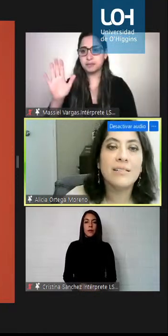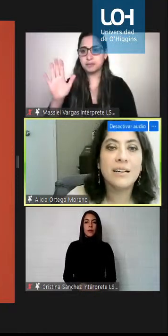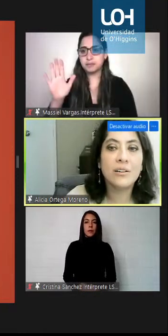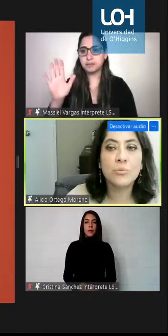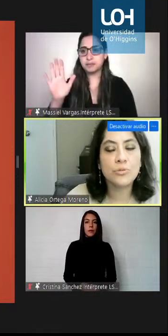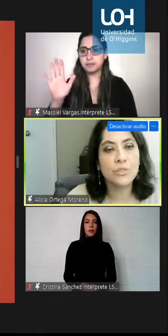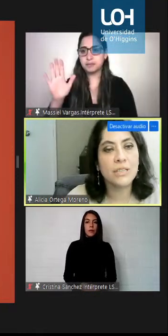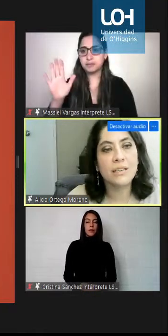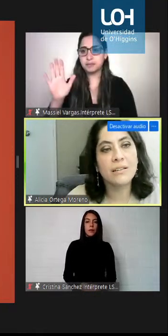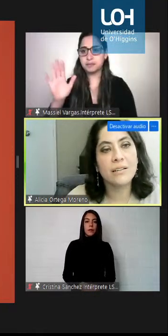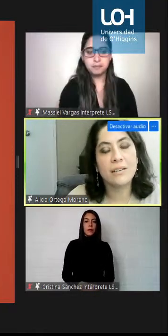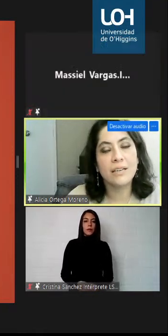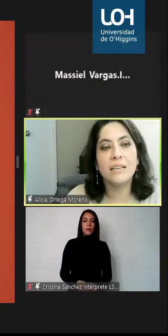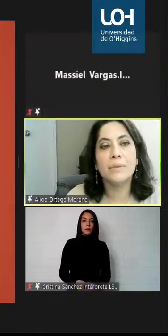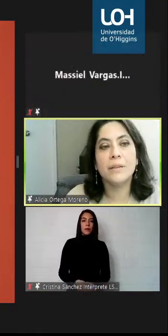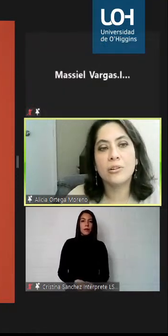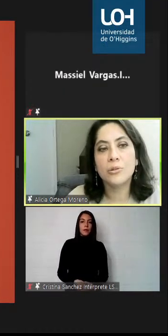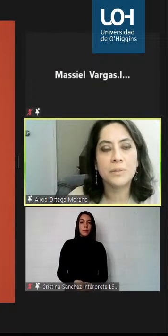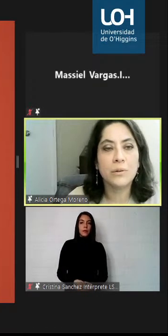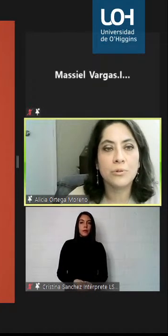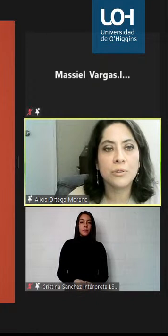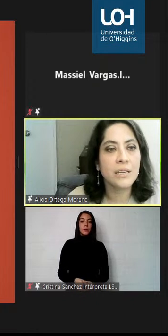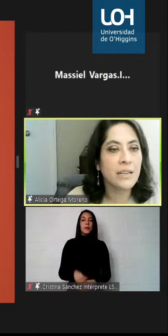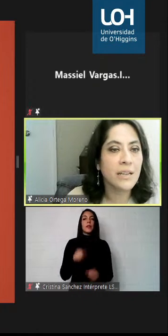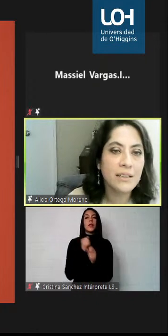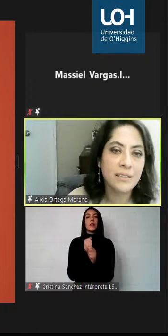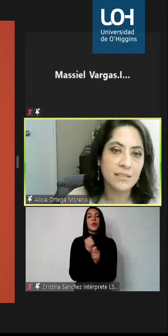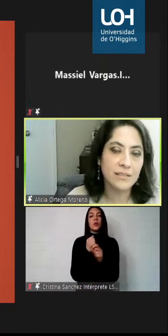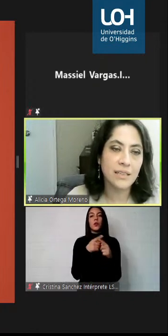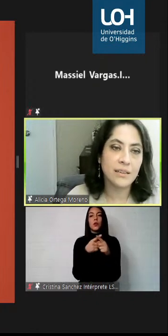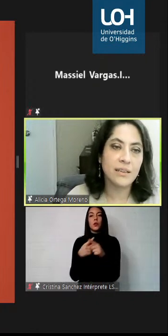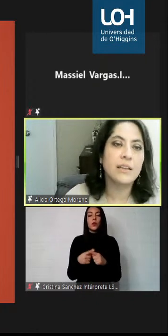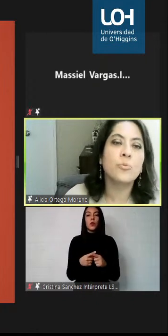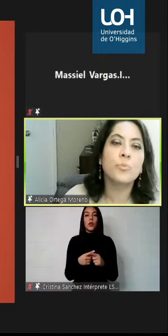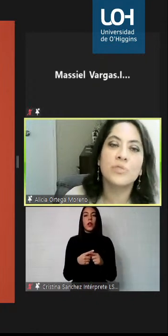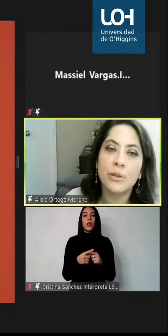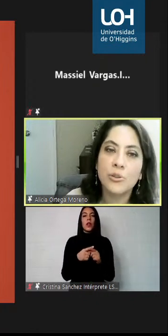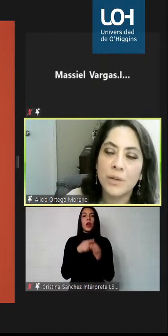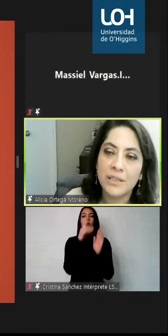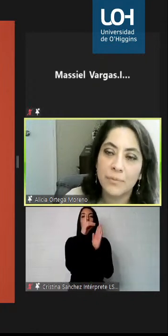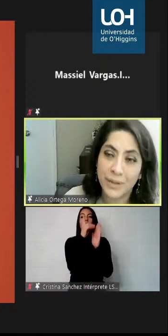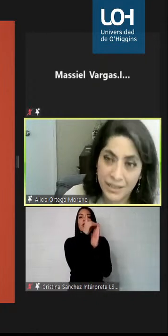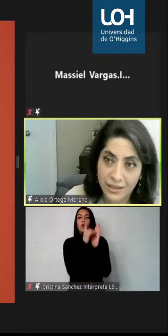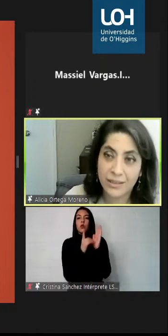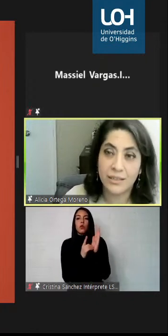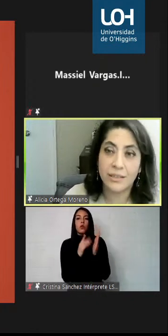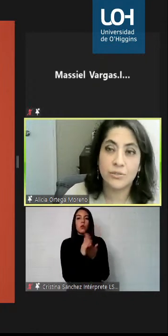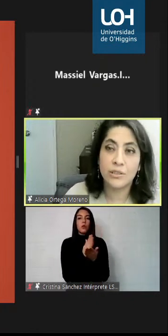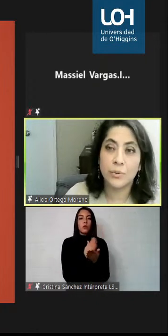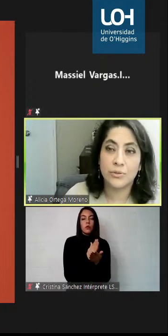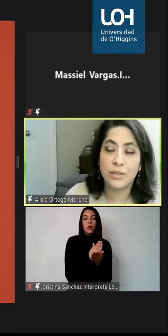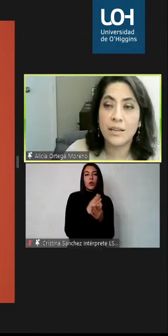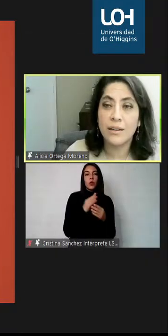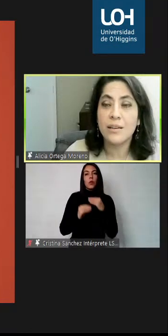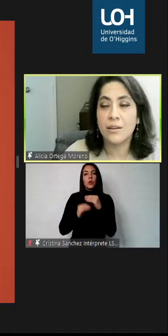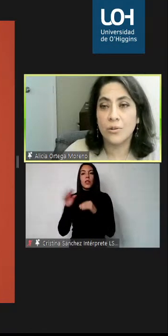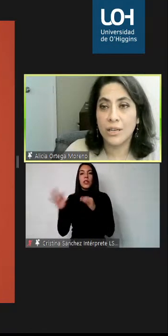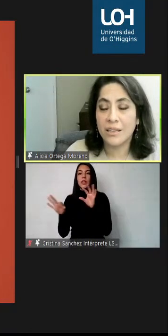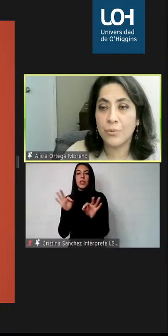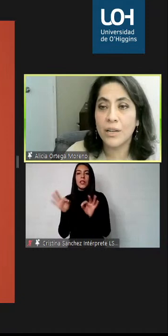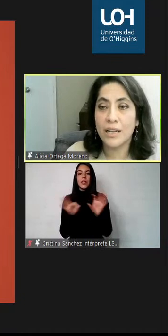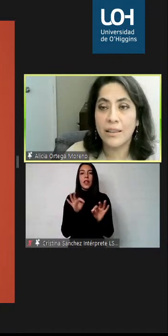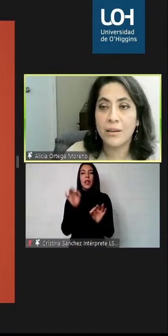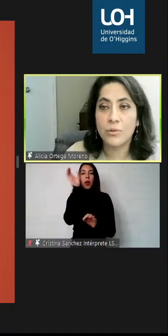Tenemos que trabajar como sociedad en eliminar los obstáculos y en generar esta accesibilidad. En los procedimientos y prácticas de selección de personal,